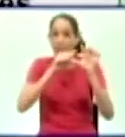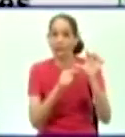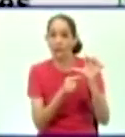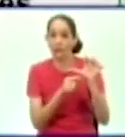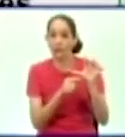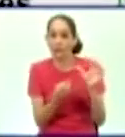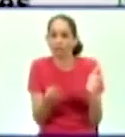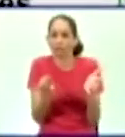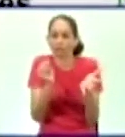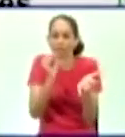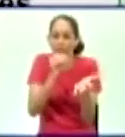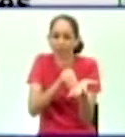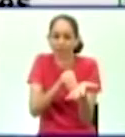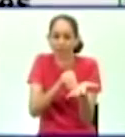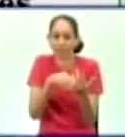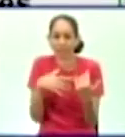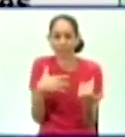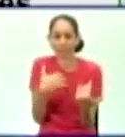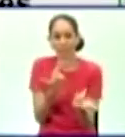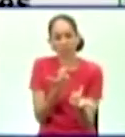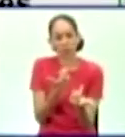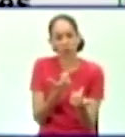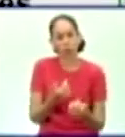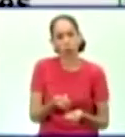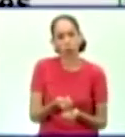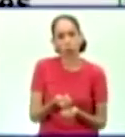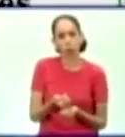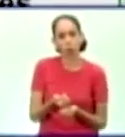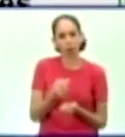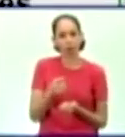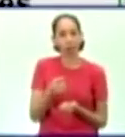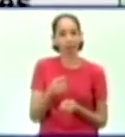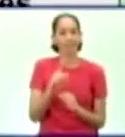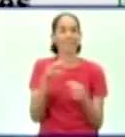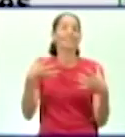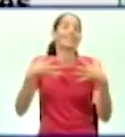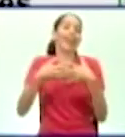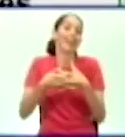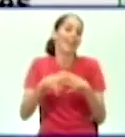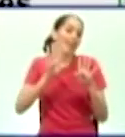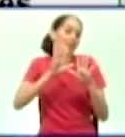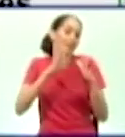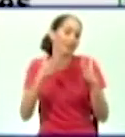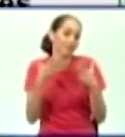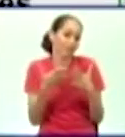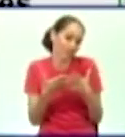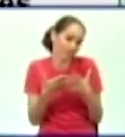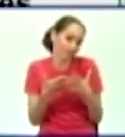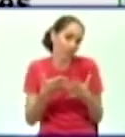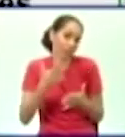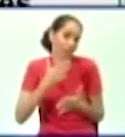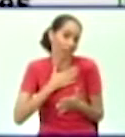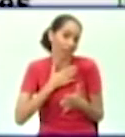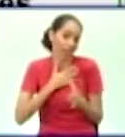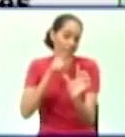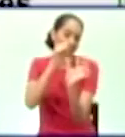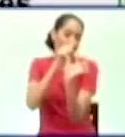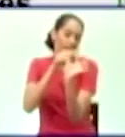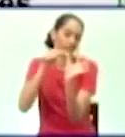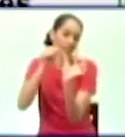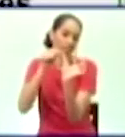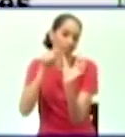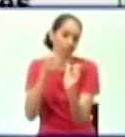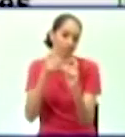cuál era su amplitud? Sí, también se relaciona con su arco correspondiente. Fíjense bien que